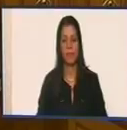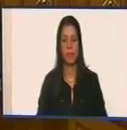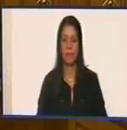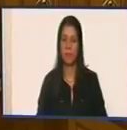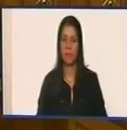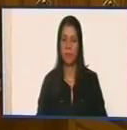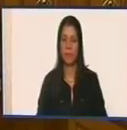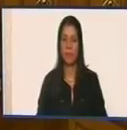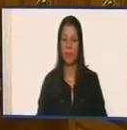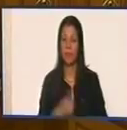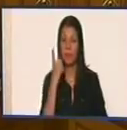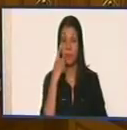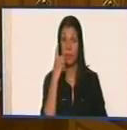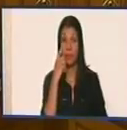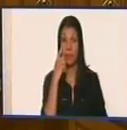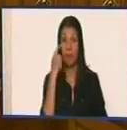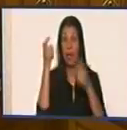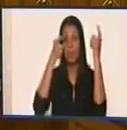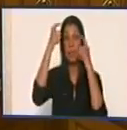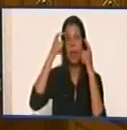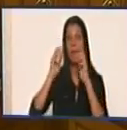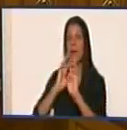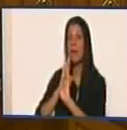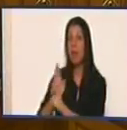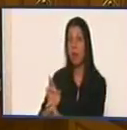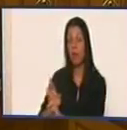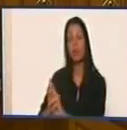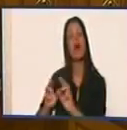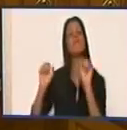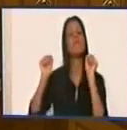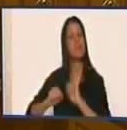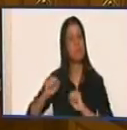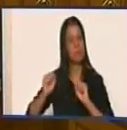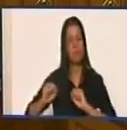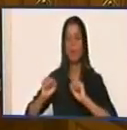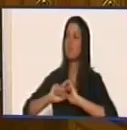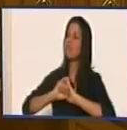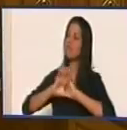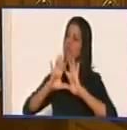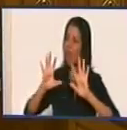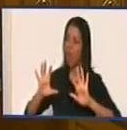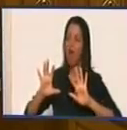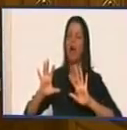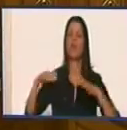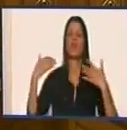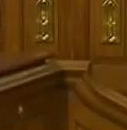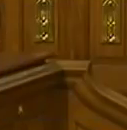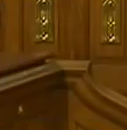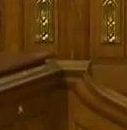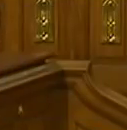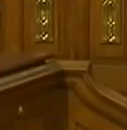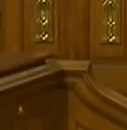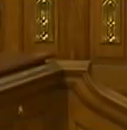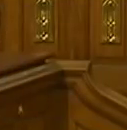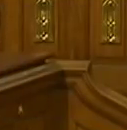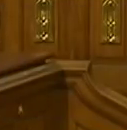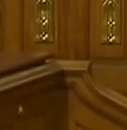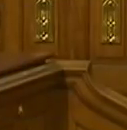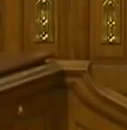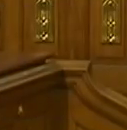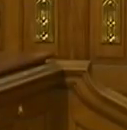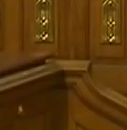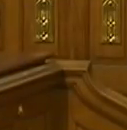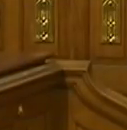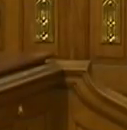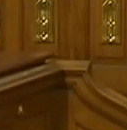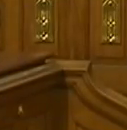Ajá, llega Chávez y le responde. Claro, es poder extraordinario. Nosotros en estos últimos